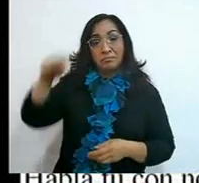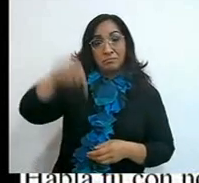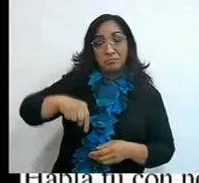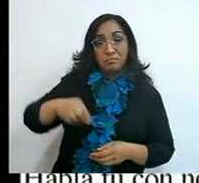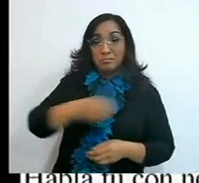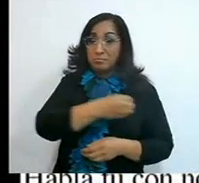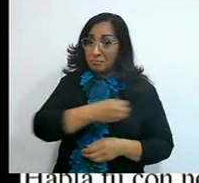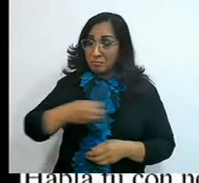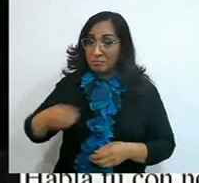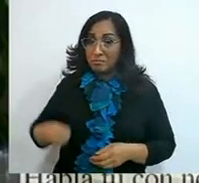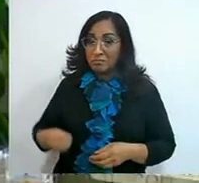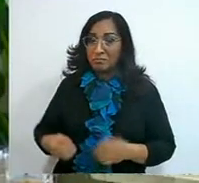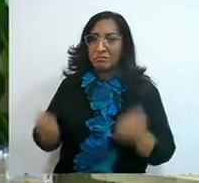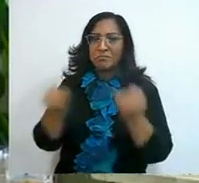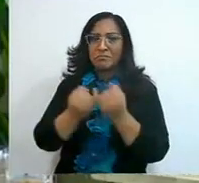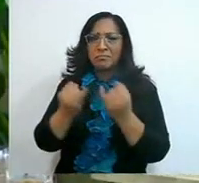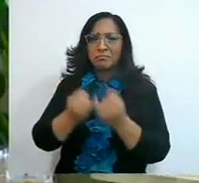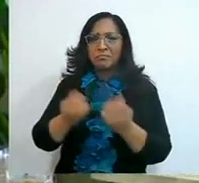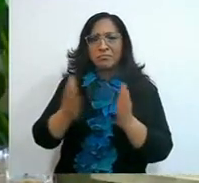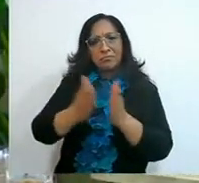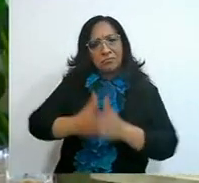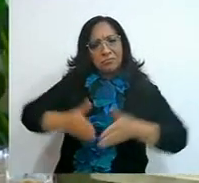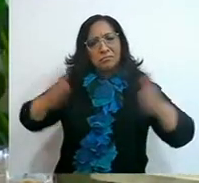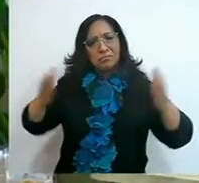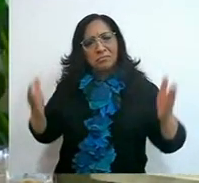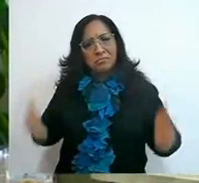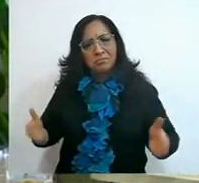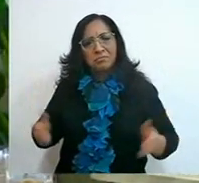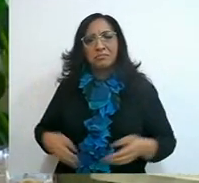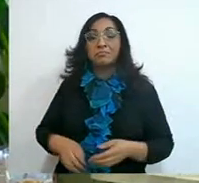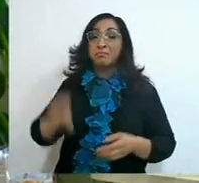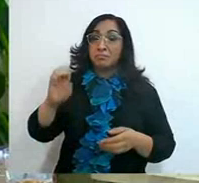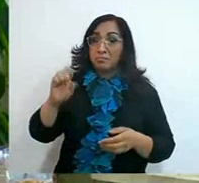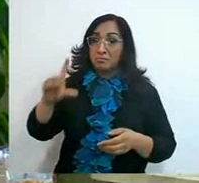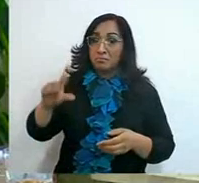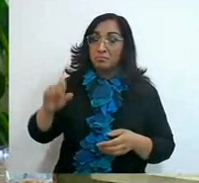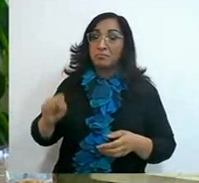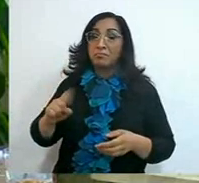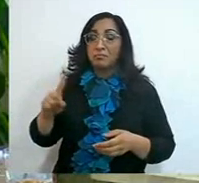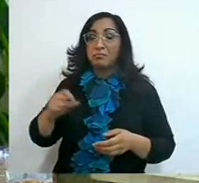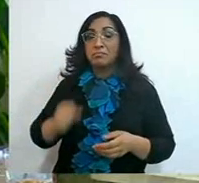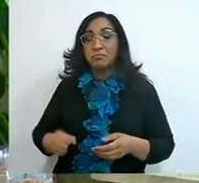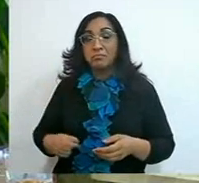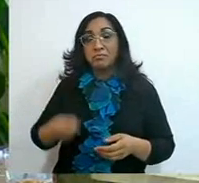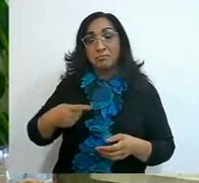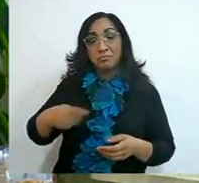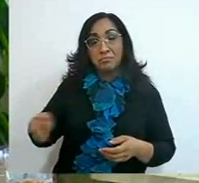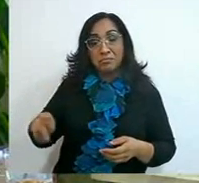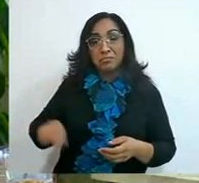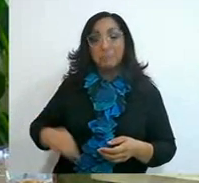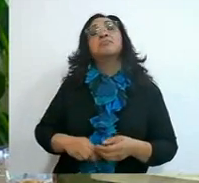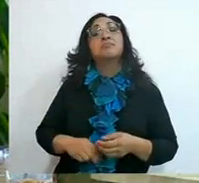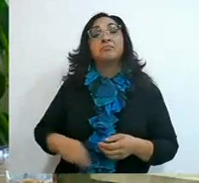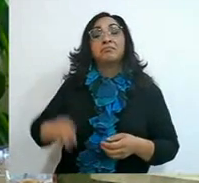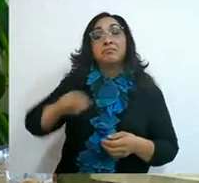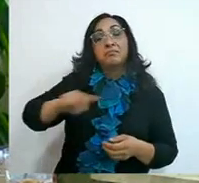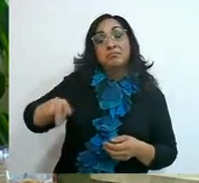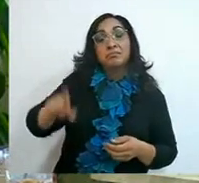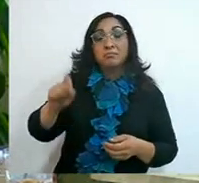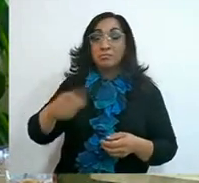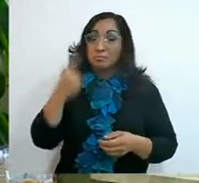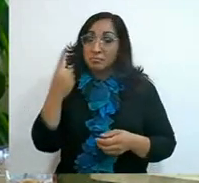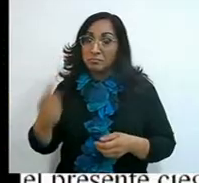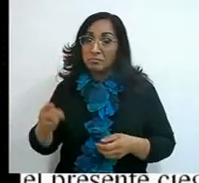Este mandamiento también Dios lo amplía ahí mismo en Éxodo, pero en el capítulo 23, verso